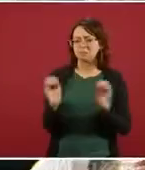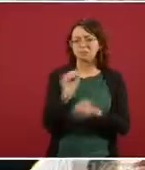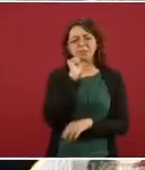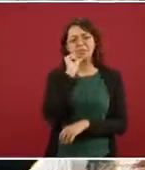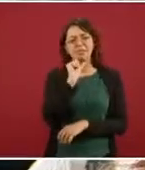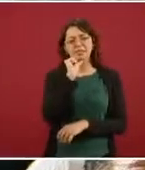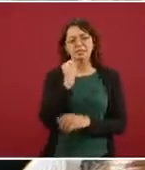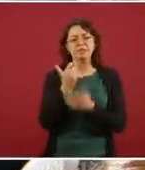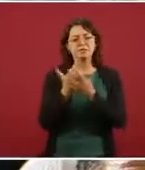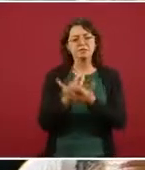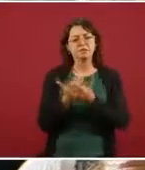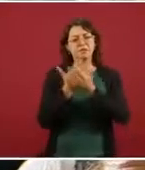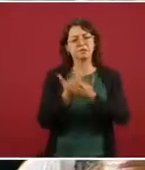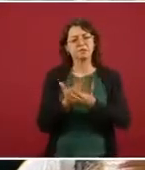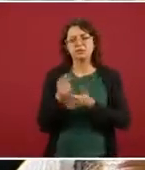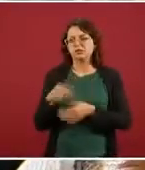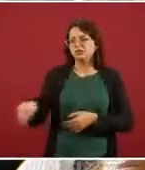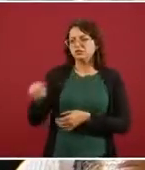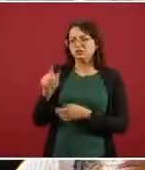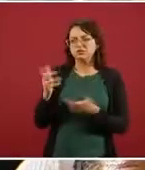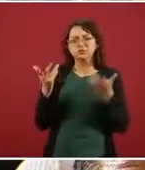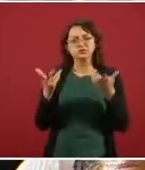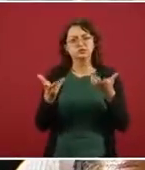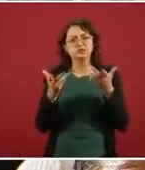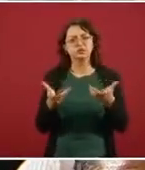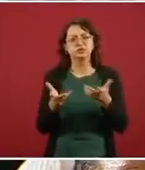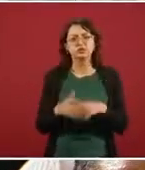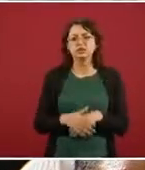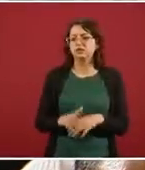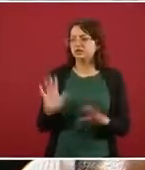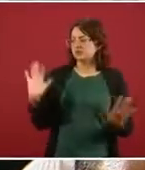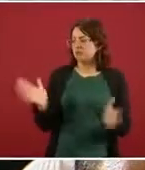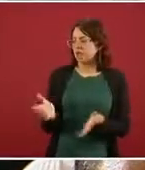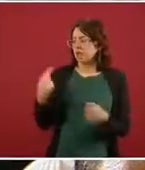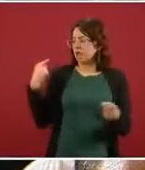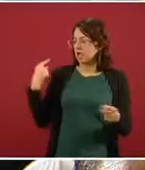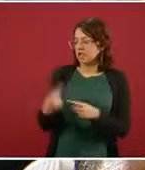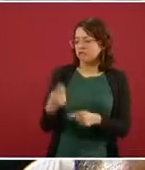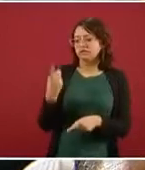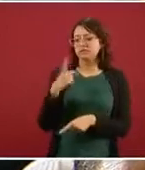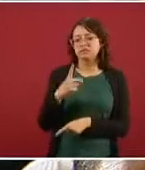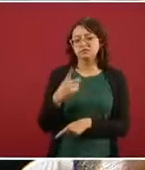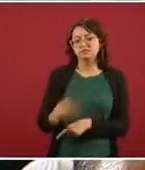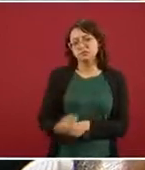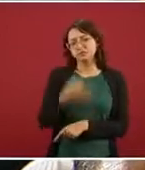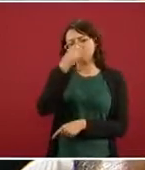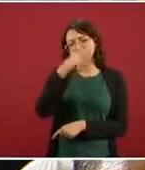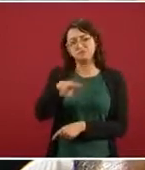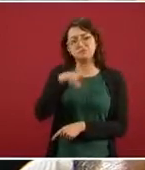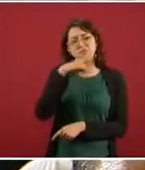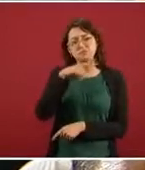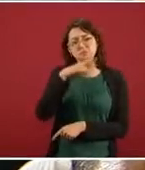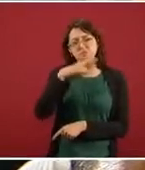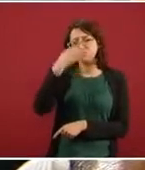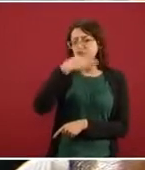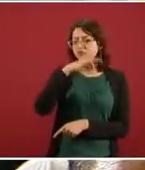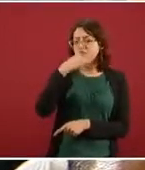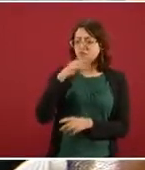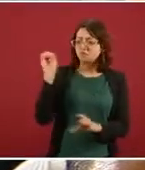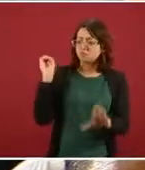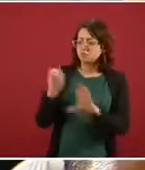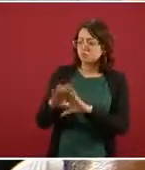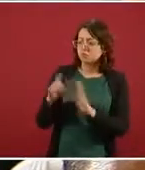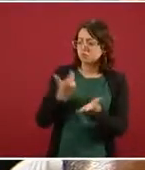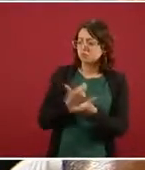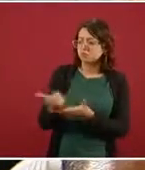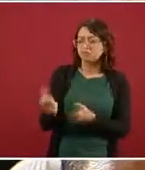ellos obviamente tienen esa gran necesidad. Claro. Estamos a diciembre, se vienen las fiestas decembrinas y hasta el momento no les ha llegado su recurso. Y